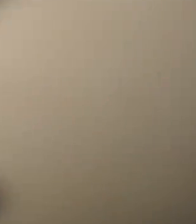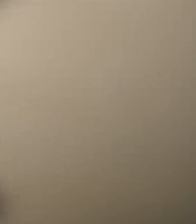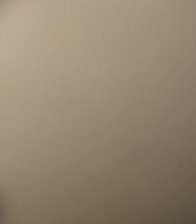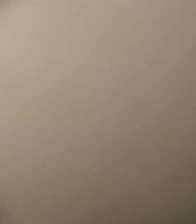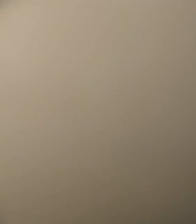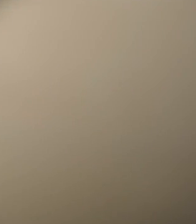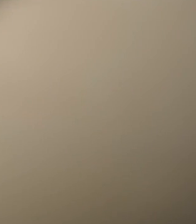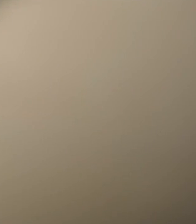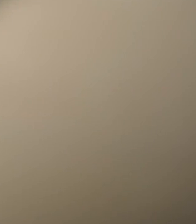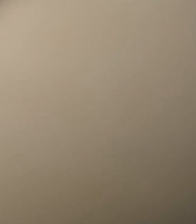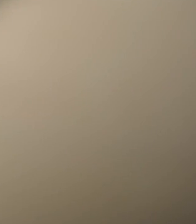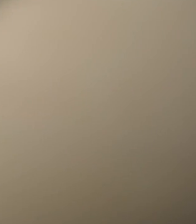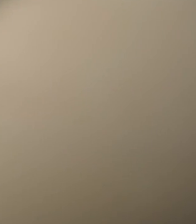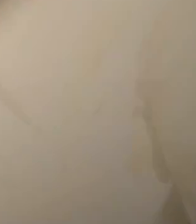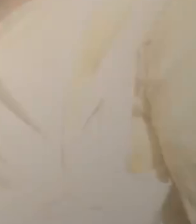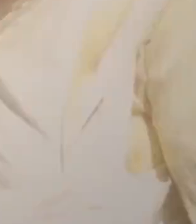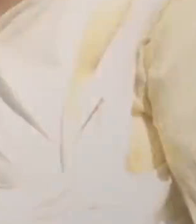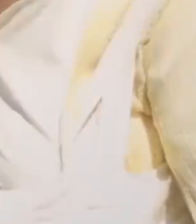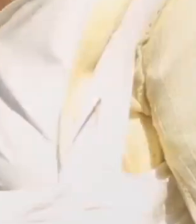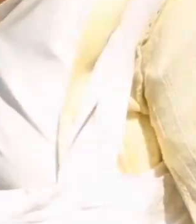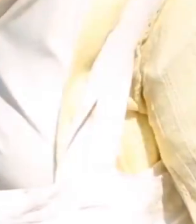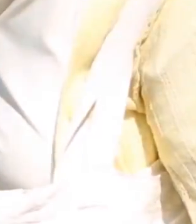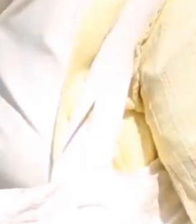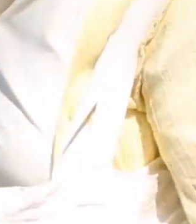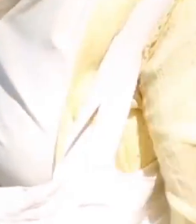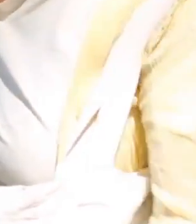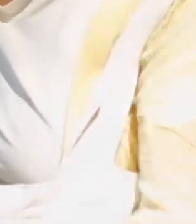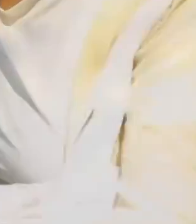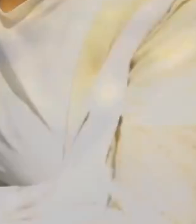El verdadero refugio está en ti.